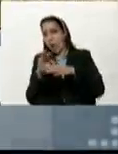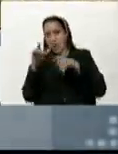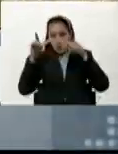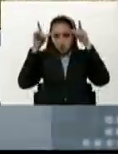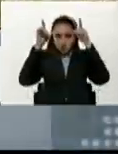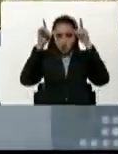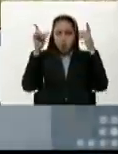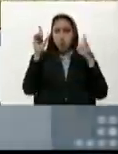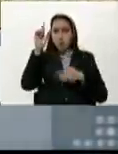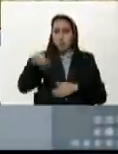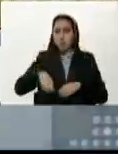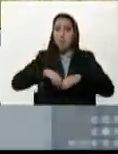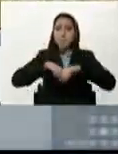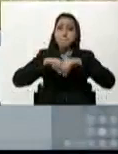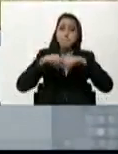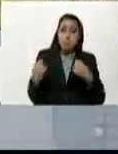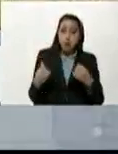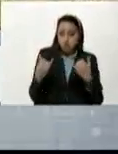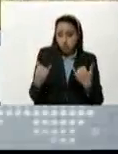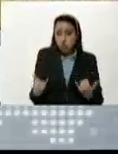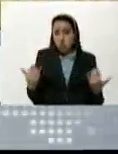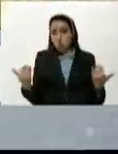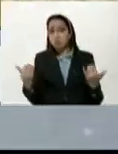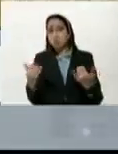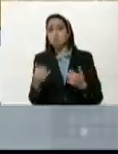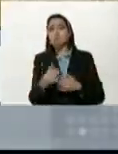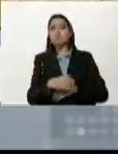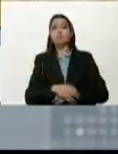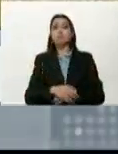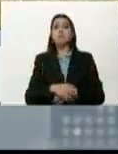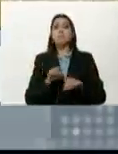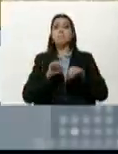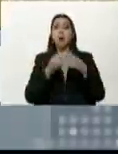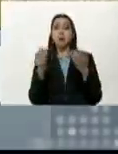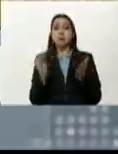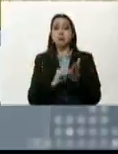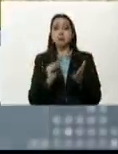pan pan pan